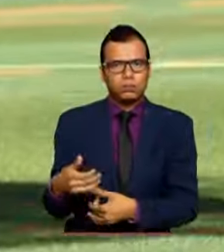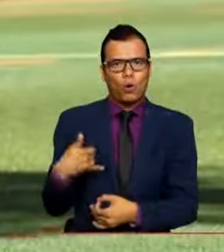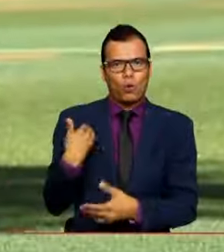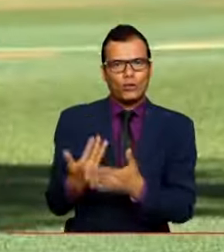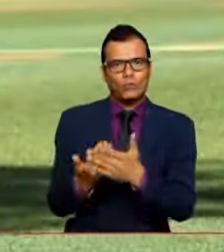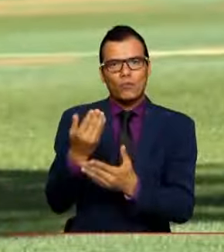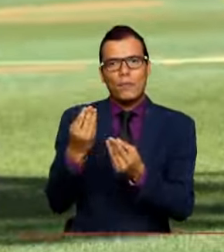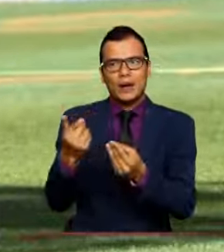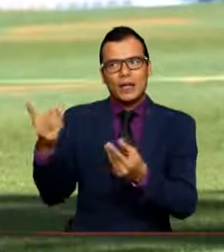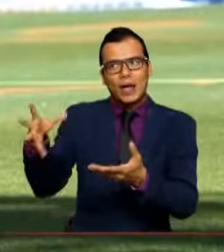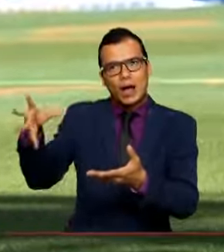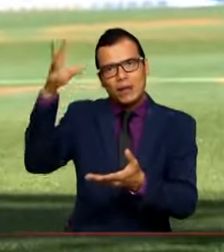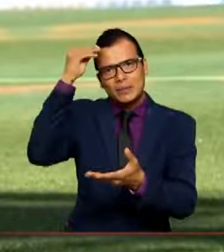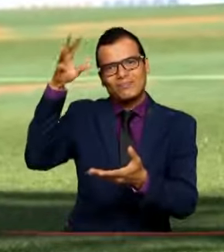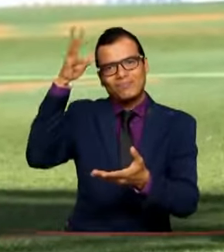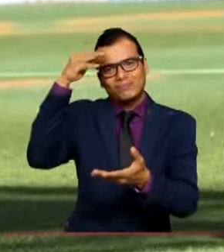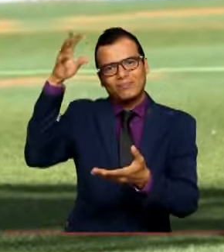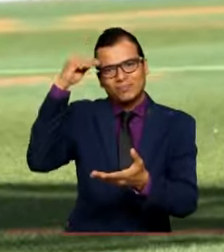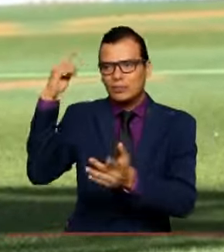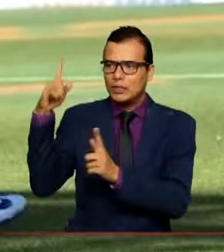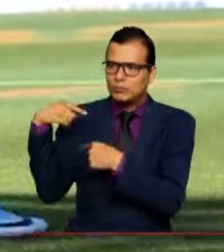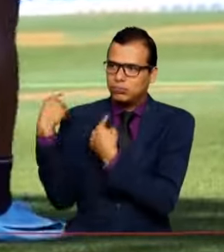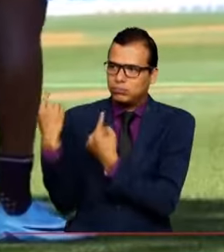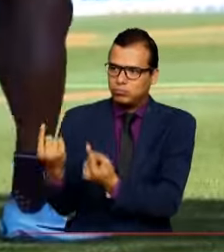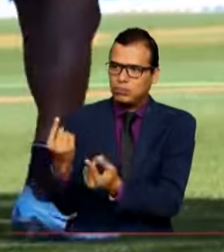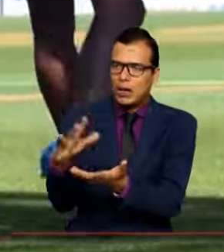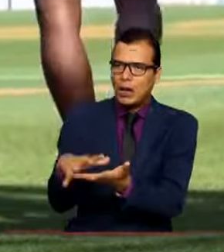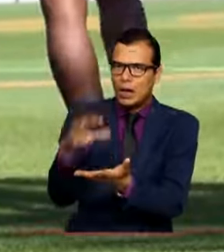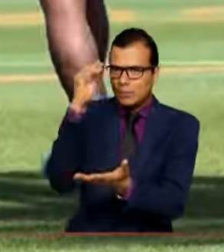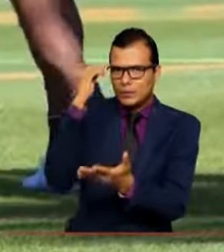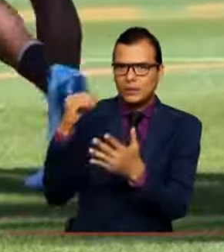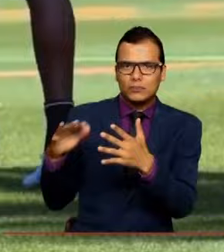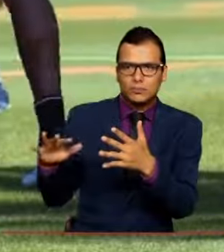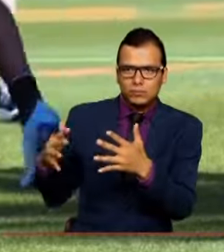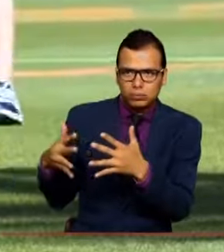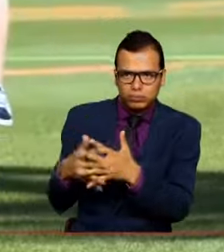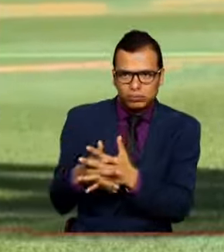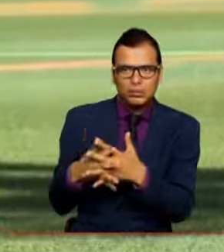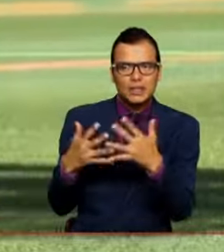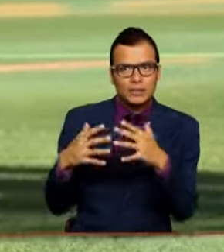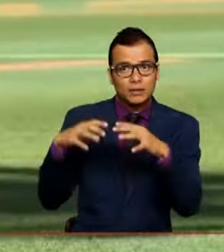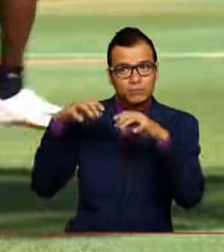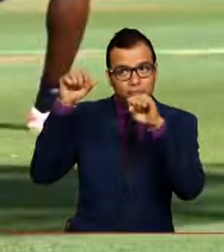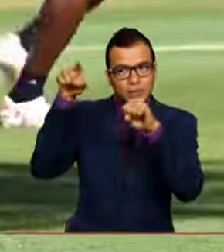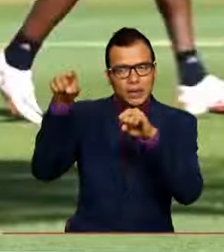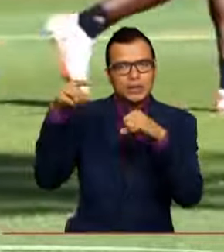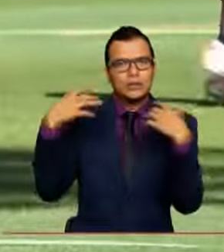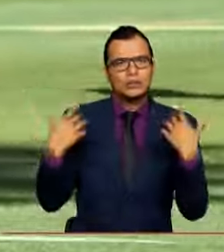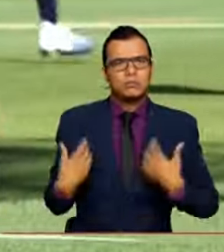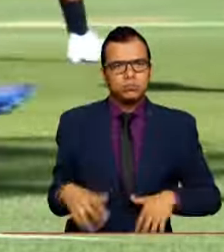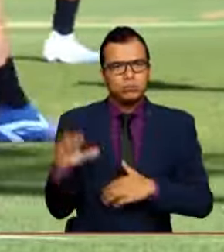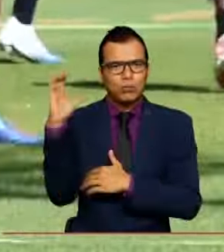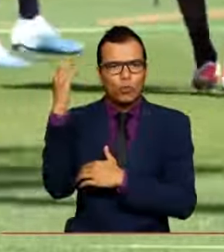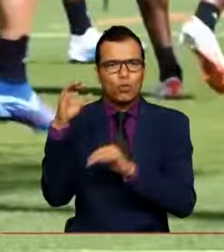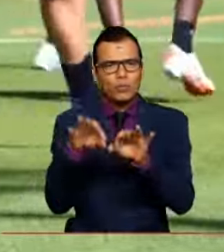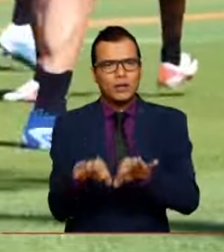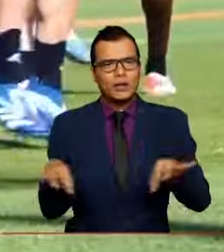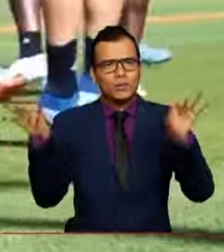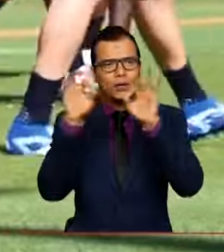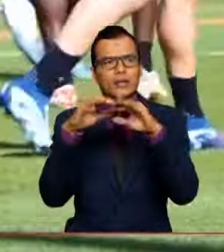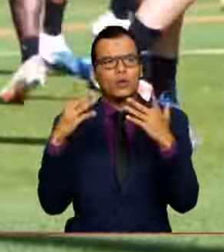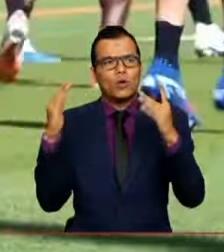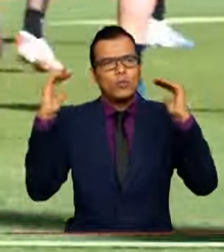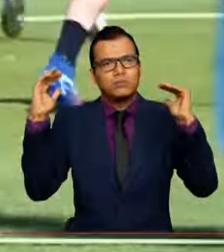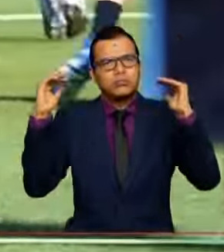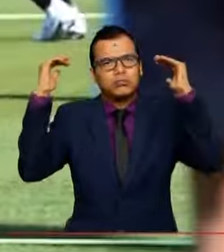Estos partidos sirven para eso también, ¿no? Para que sepan lo que es una selección, la trascendencia que tiene, el nivel que tiene, competitivo